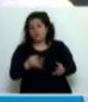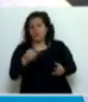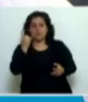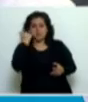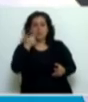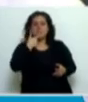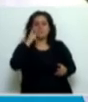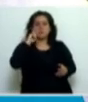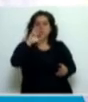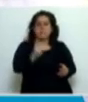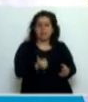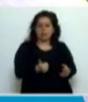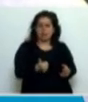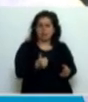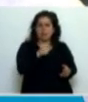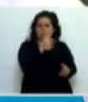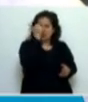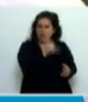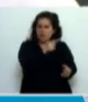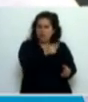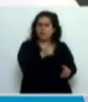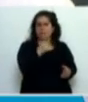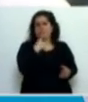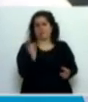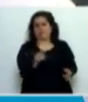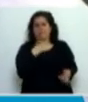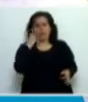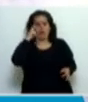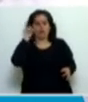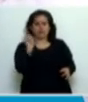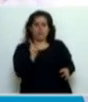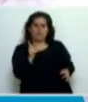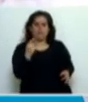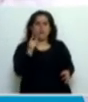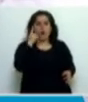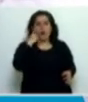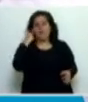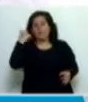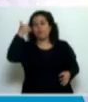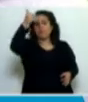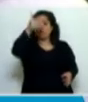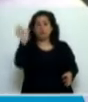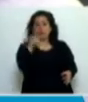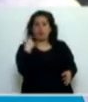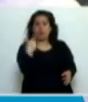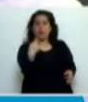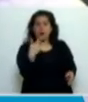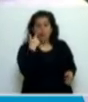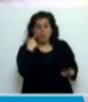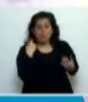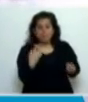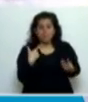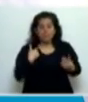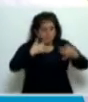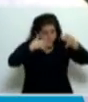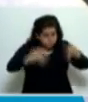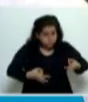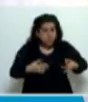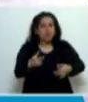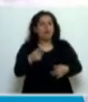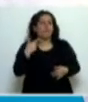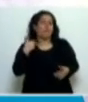del SIPA y que hoy por hoy no sabemos los que vayamos algún día a ser jubilados si nos van a garantizar en un